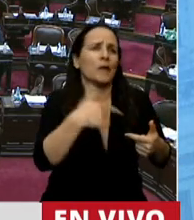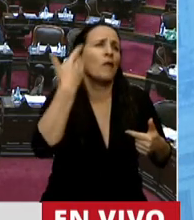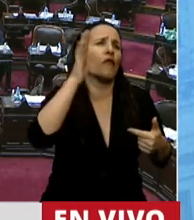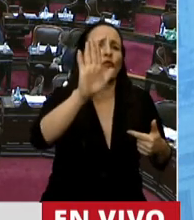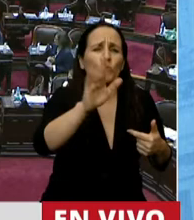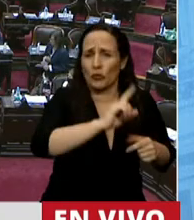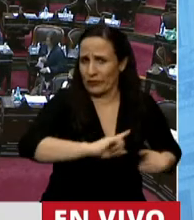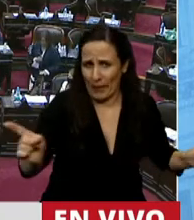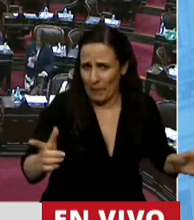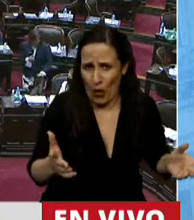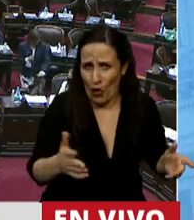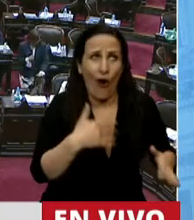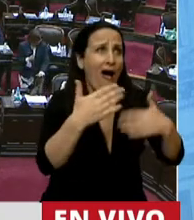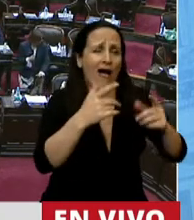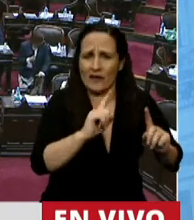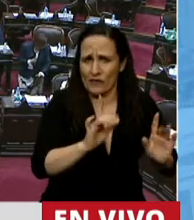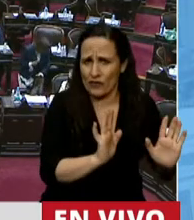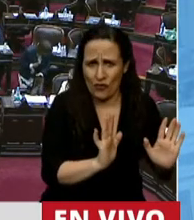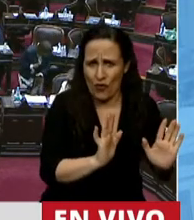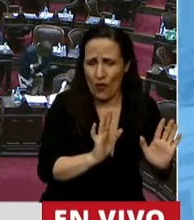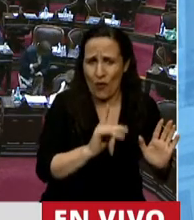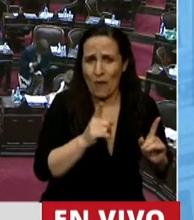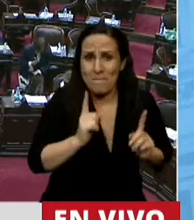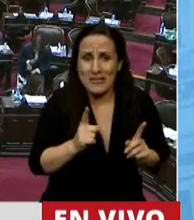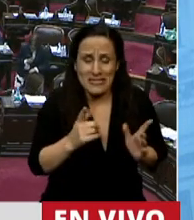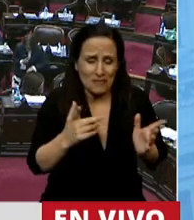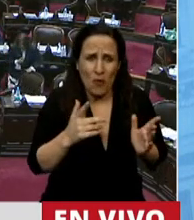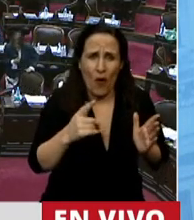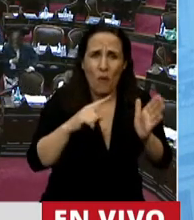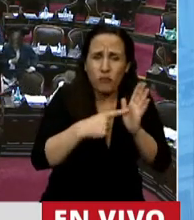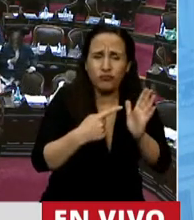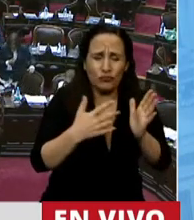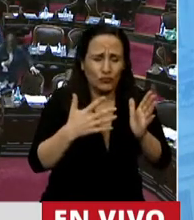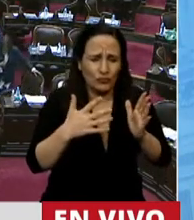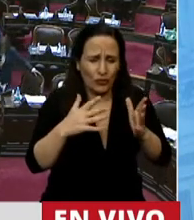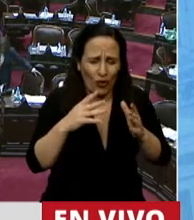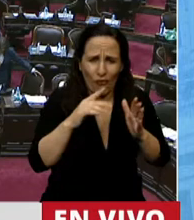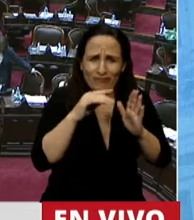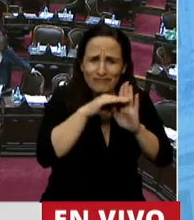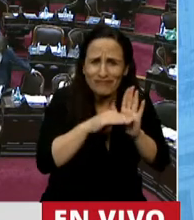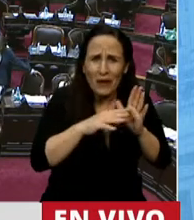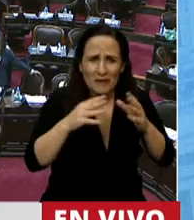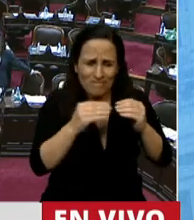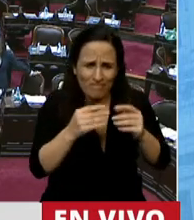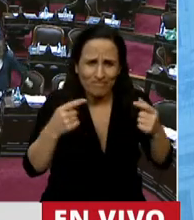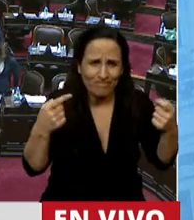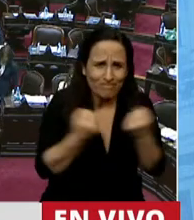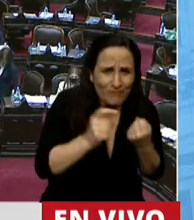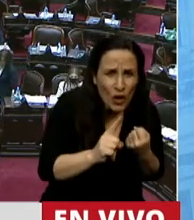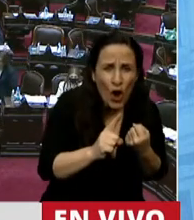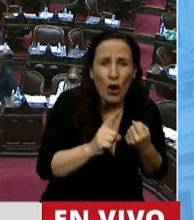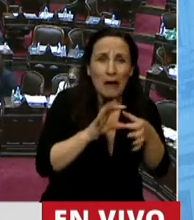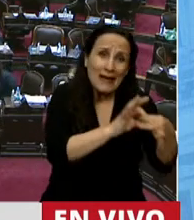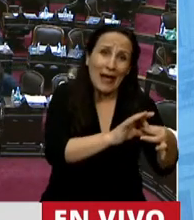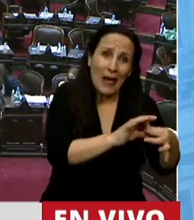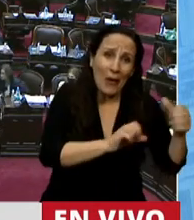futuro tampoco. Creo que los puntos en los cuales estamos detenidos más bien son problemas no de índole biológico,